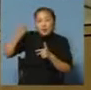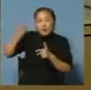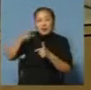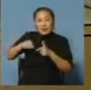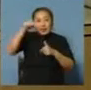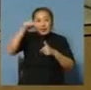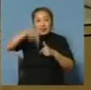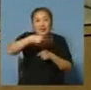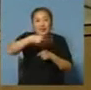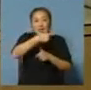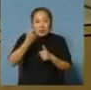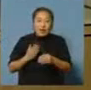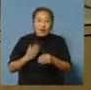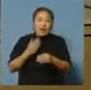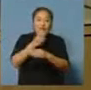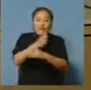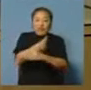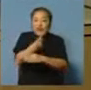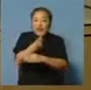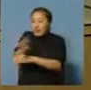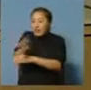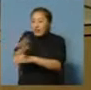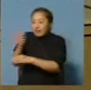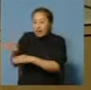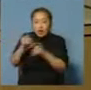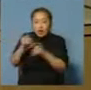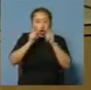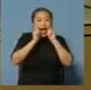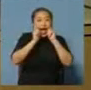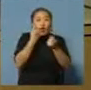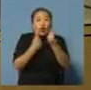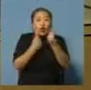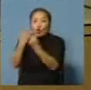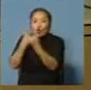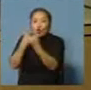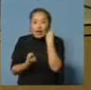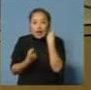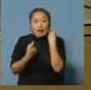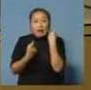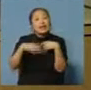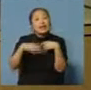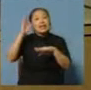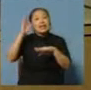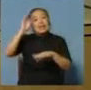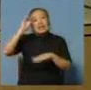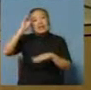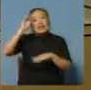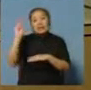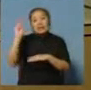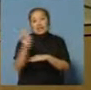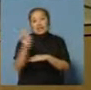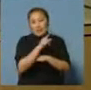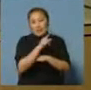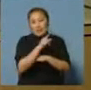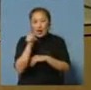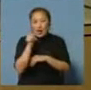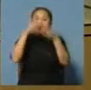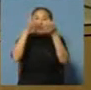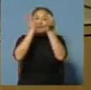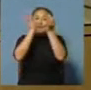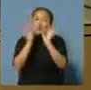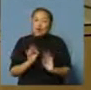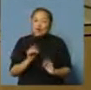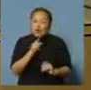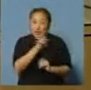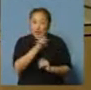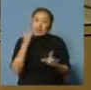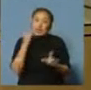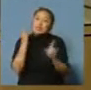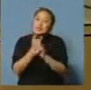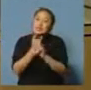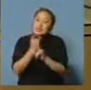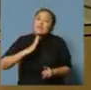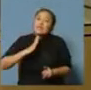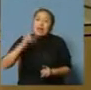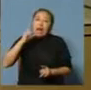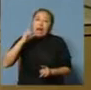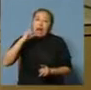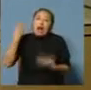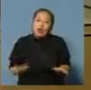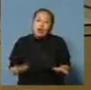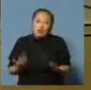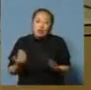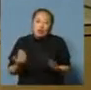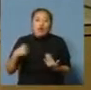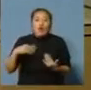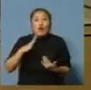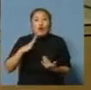semana pasada y esta semana nosotros hemos salido ya a controlar el estricto cumplimiento de este programa. Siempre hay algún